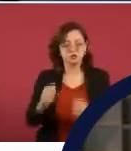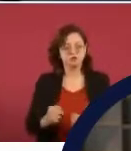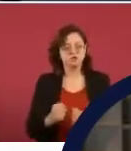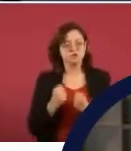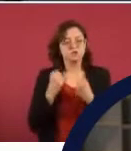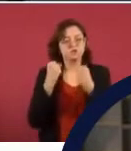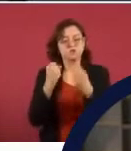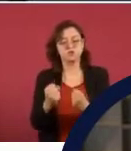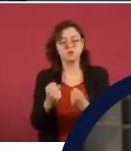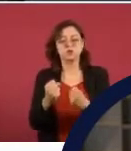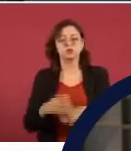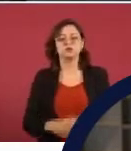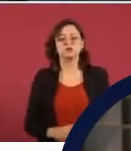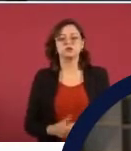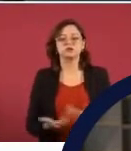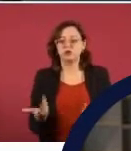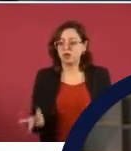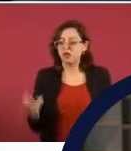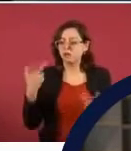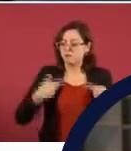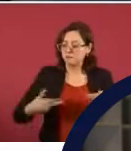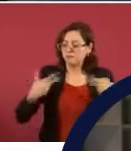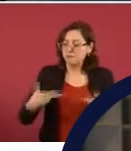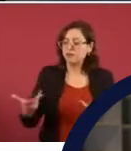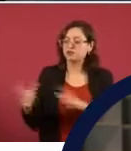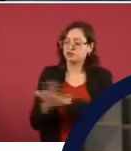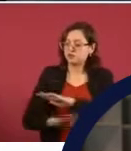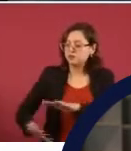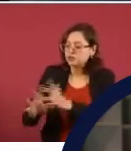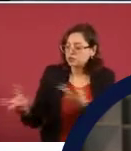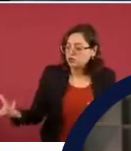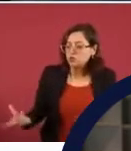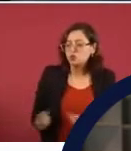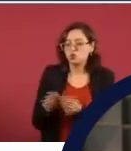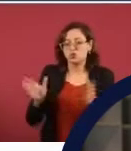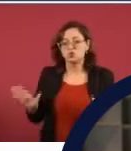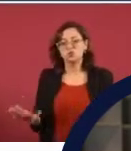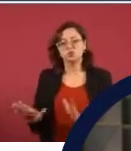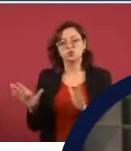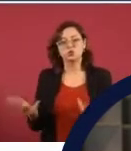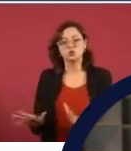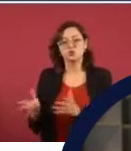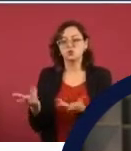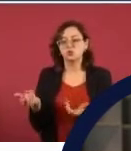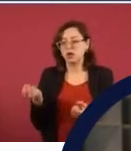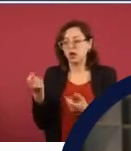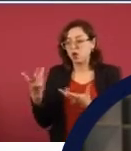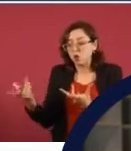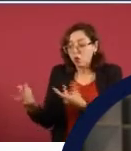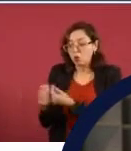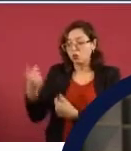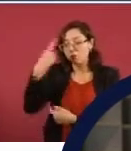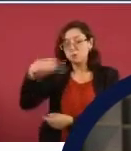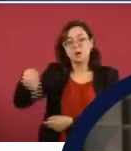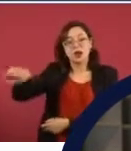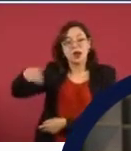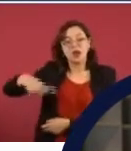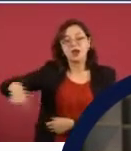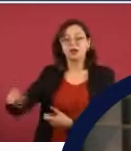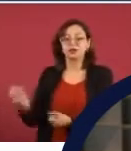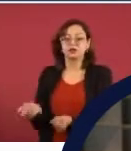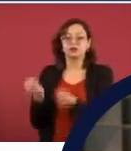que van a invertir, dicen que todo es por México, y a la mera hora las señales de inversión no se registran.